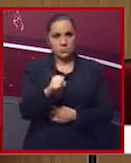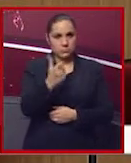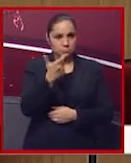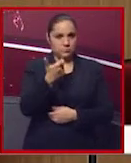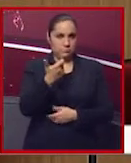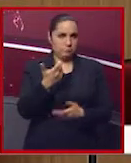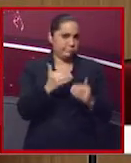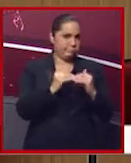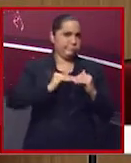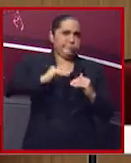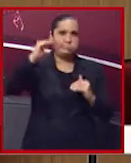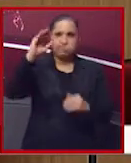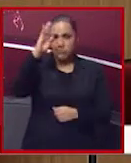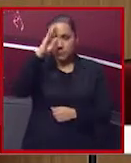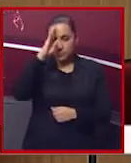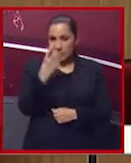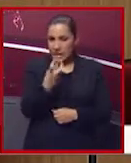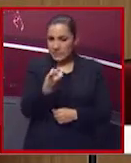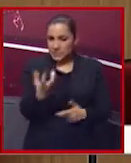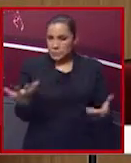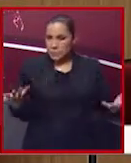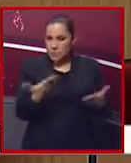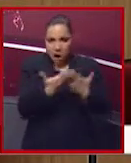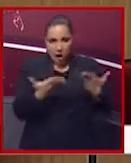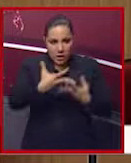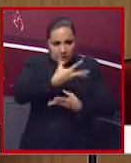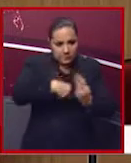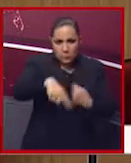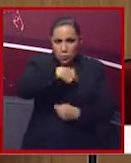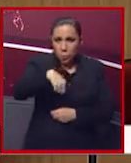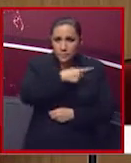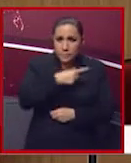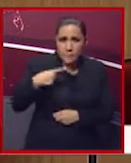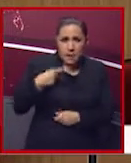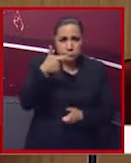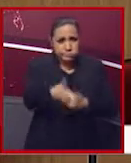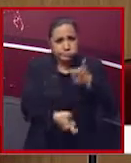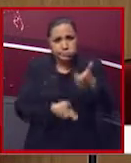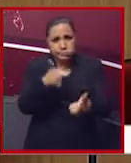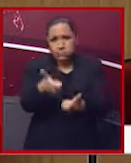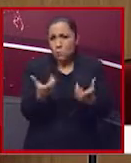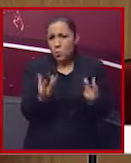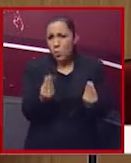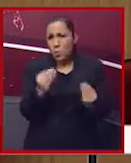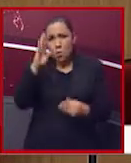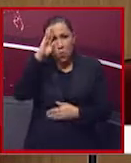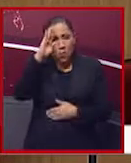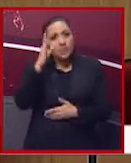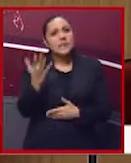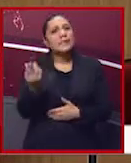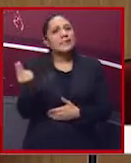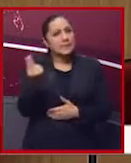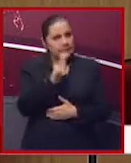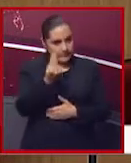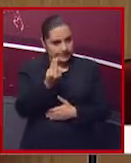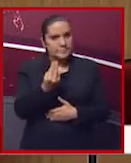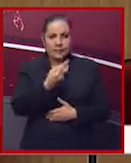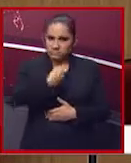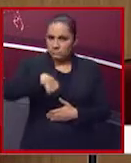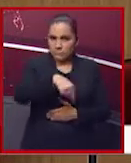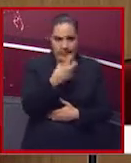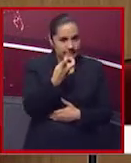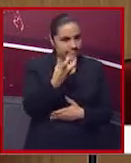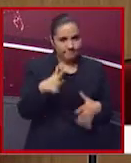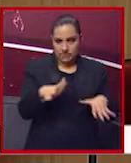lo que nos está ocurriendo. Y lo más importante es que para cambiar de rumbo hay que dar a conocer